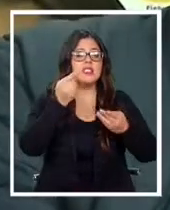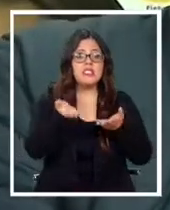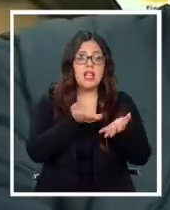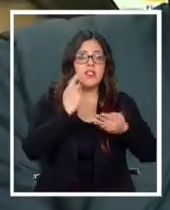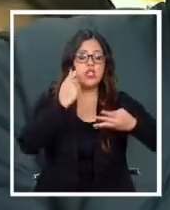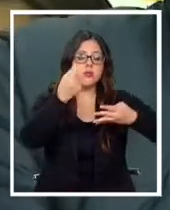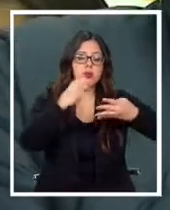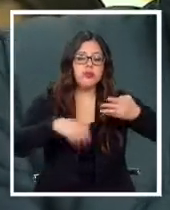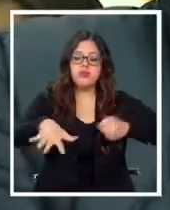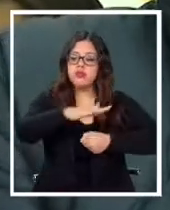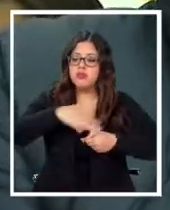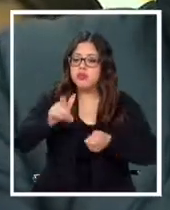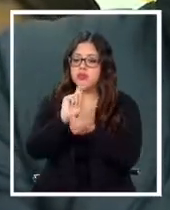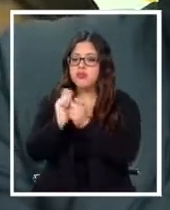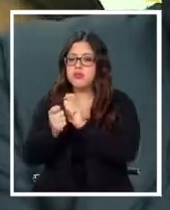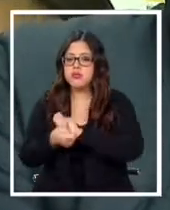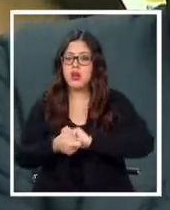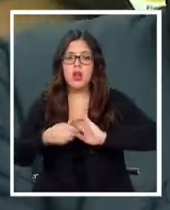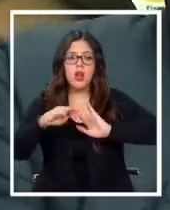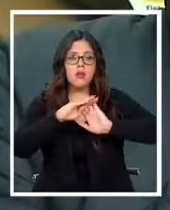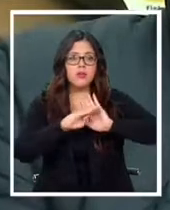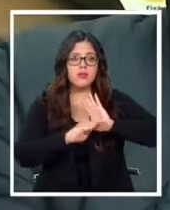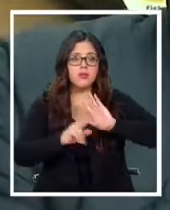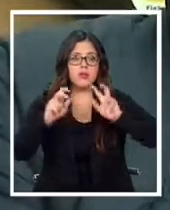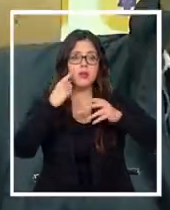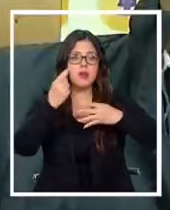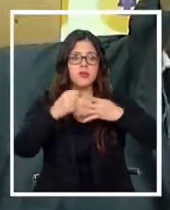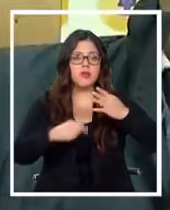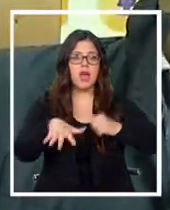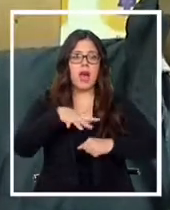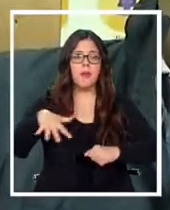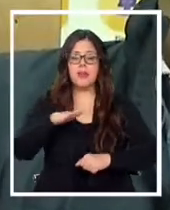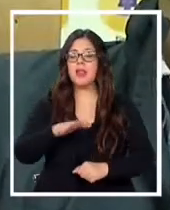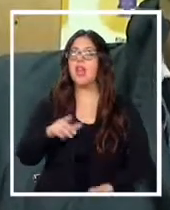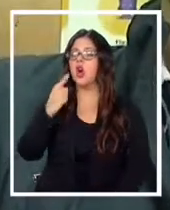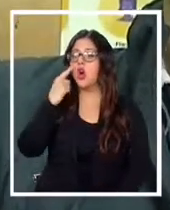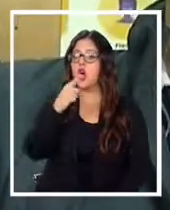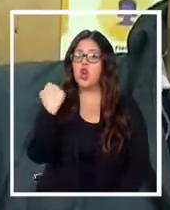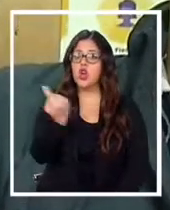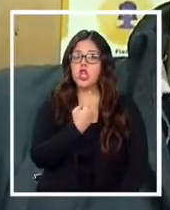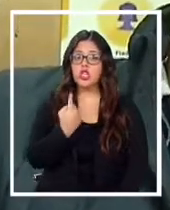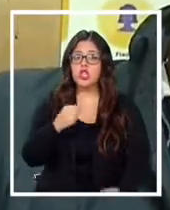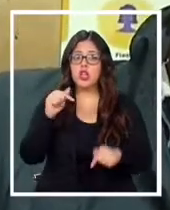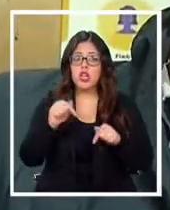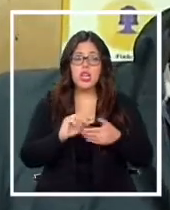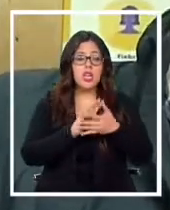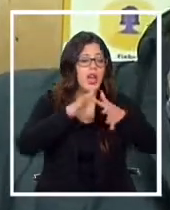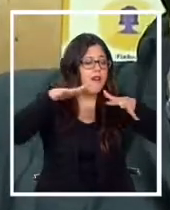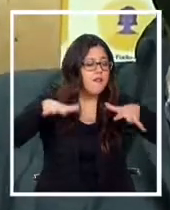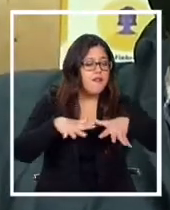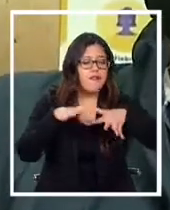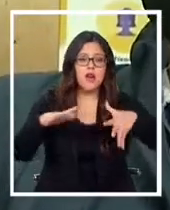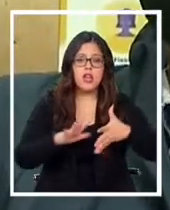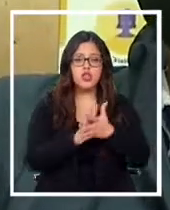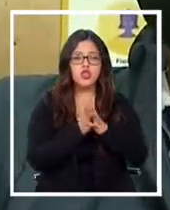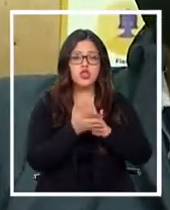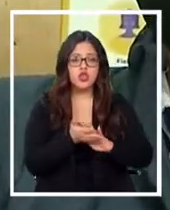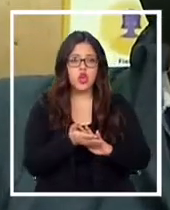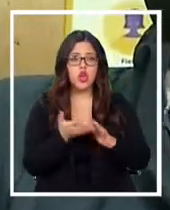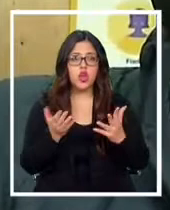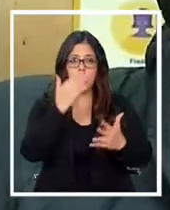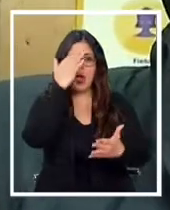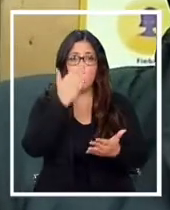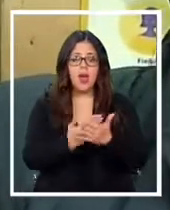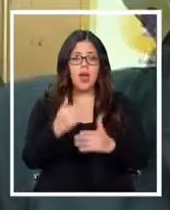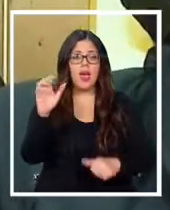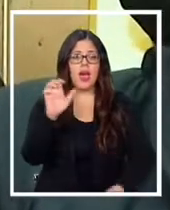evaluación ambiental y actualizar sus resoluciones de calificación ambiental. Nosotros estamos haciendo todo lo que sea necesario para